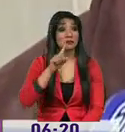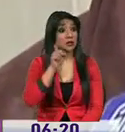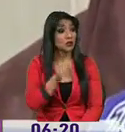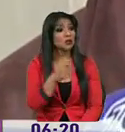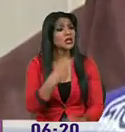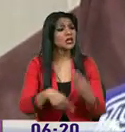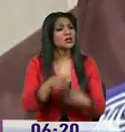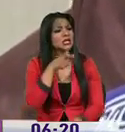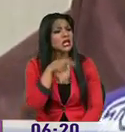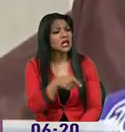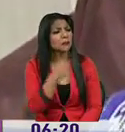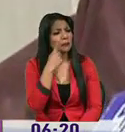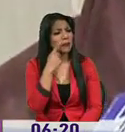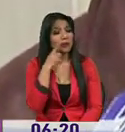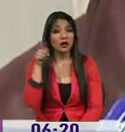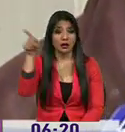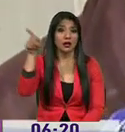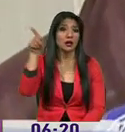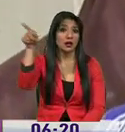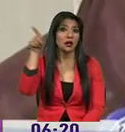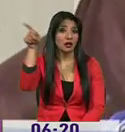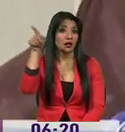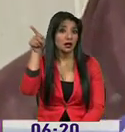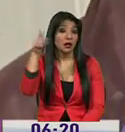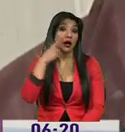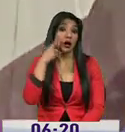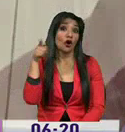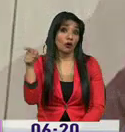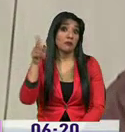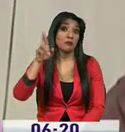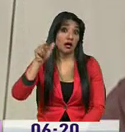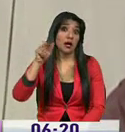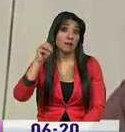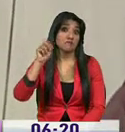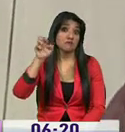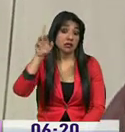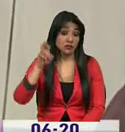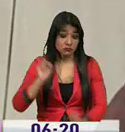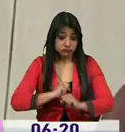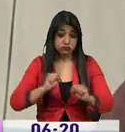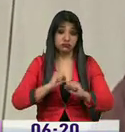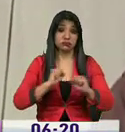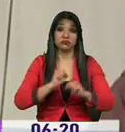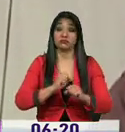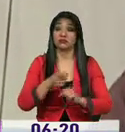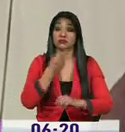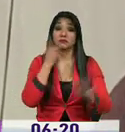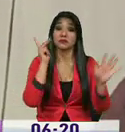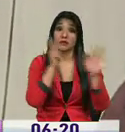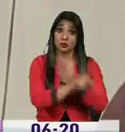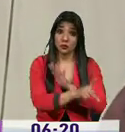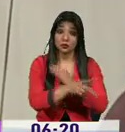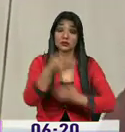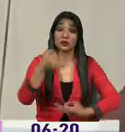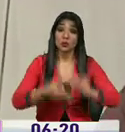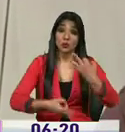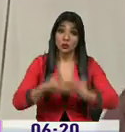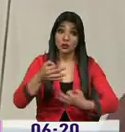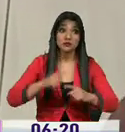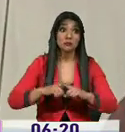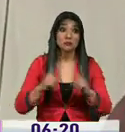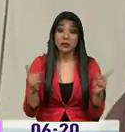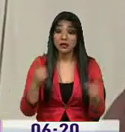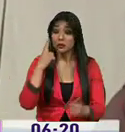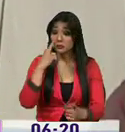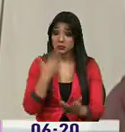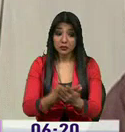quién era el papá, entonces ella dijo, es el don Ramiro. Hicimos una denuncia, estábamos en juicio, pero como no hubo